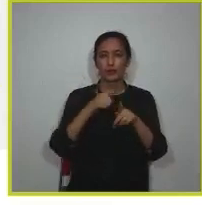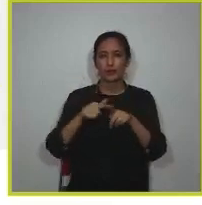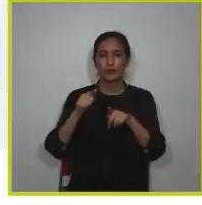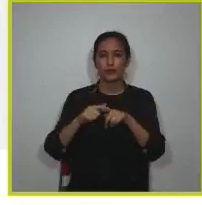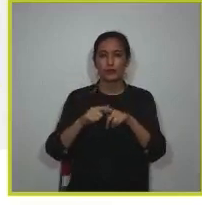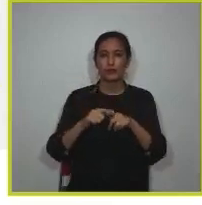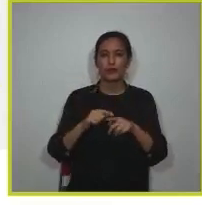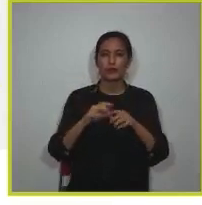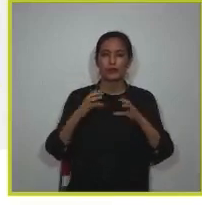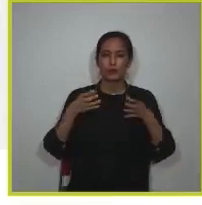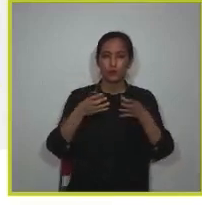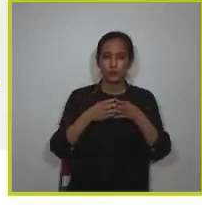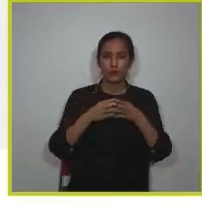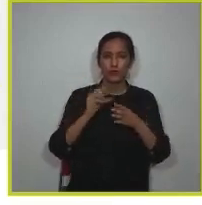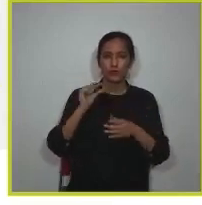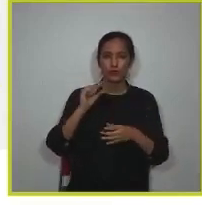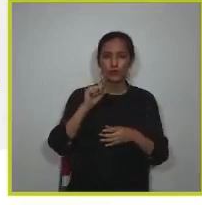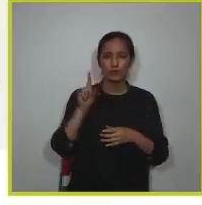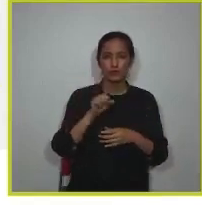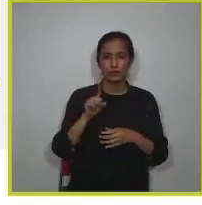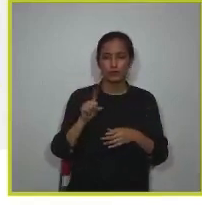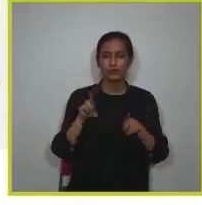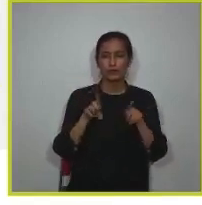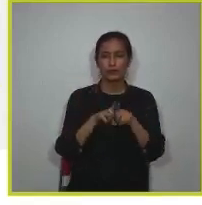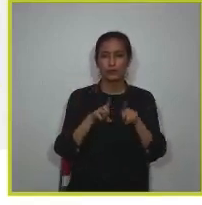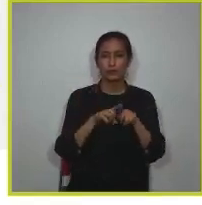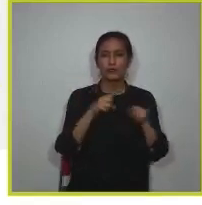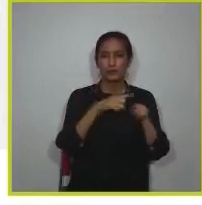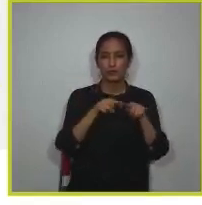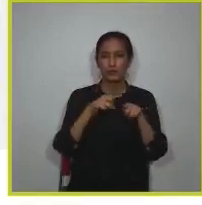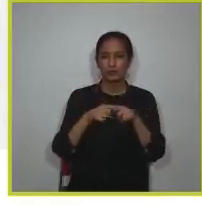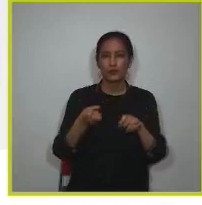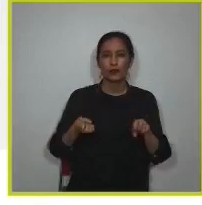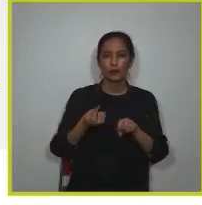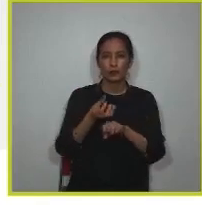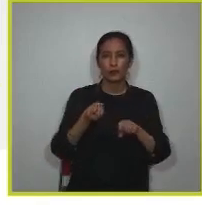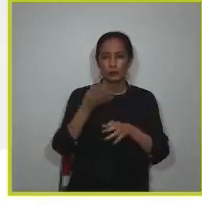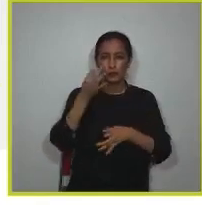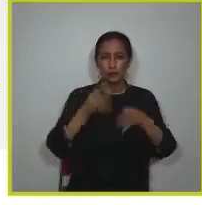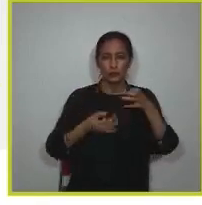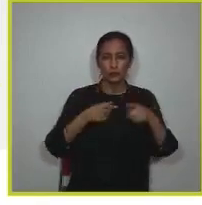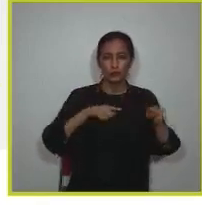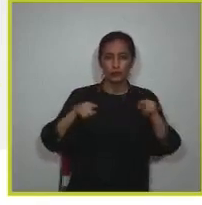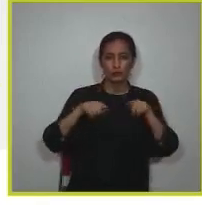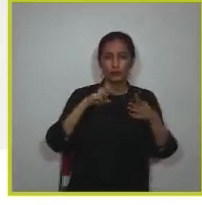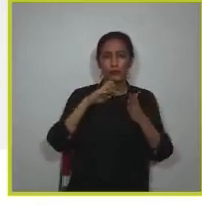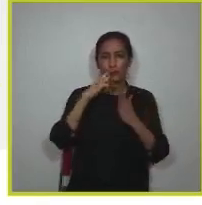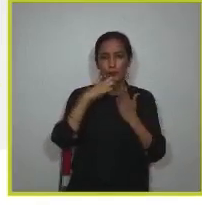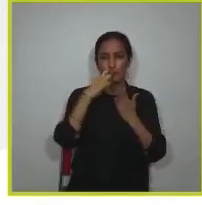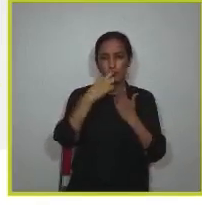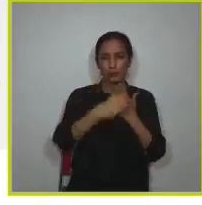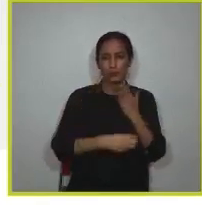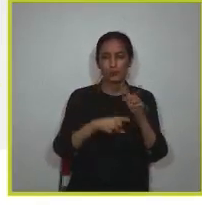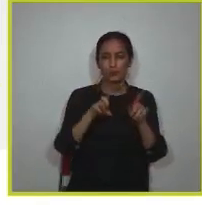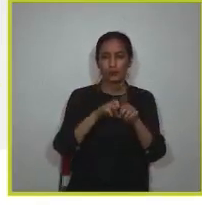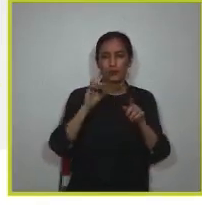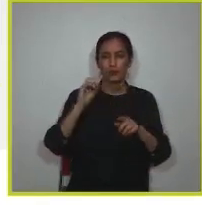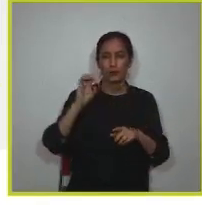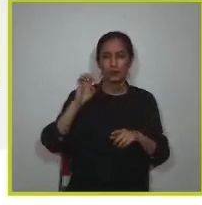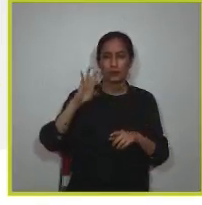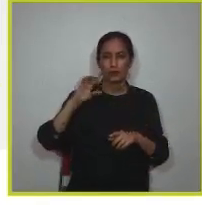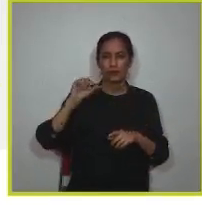constitucional giz y en áreas de asesoría jurídica y coordinación de proyectos normativos de la UEFA